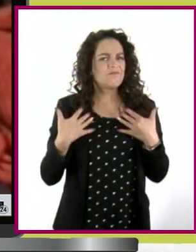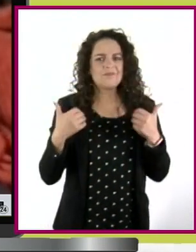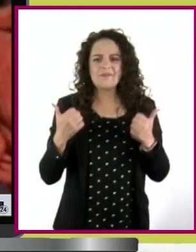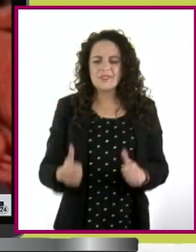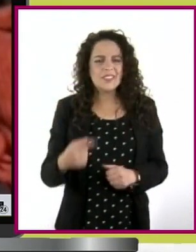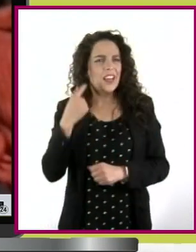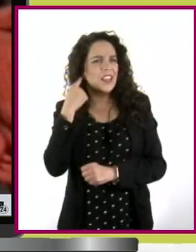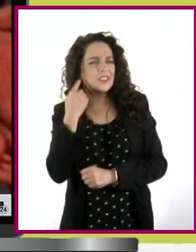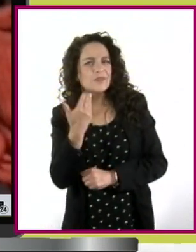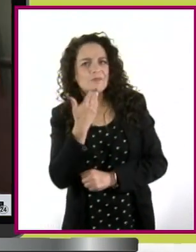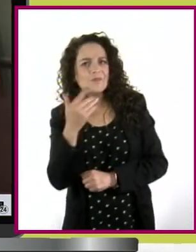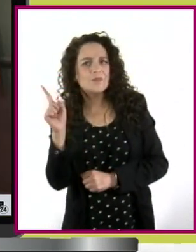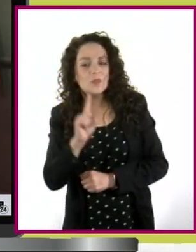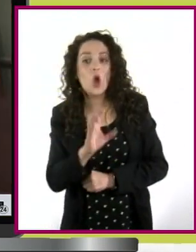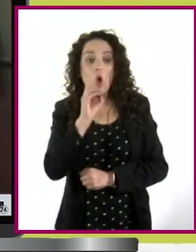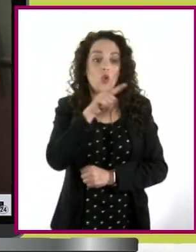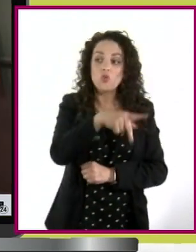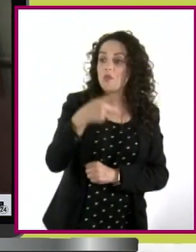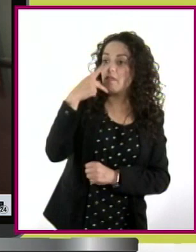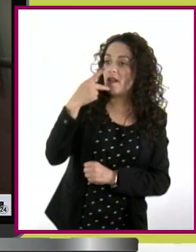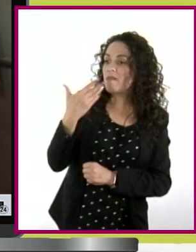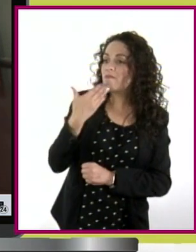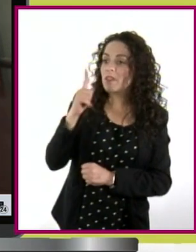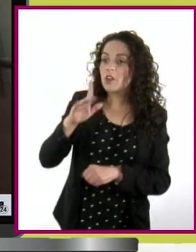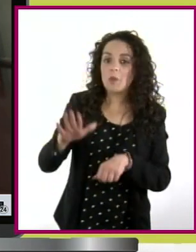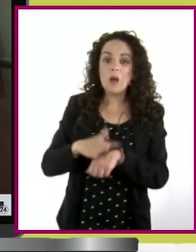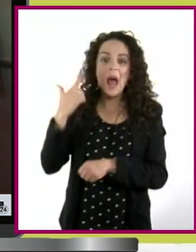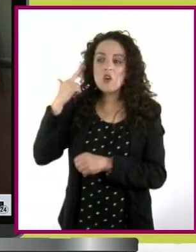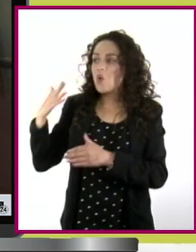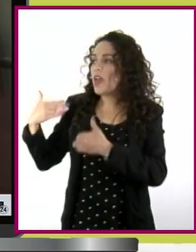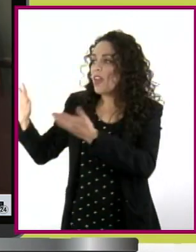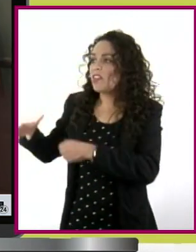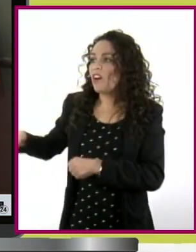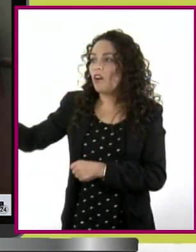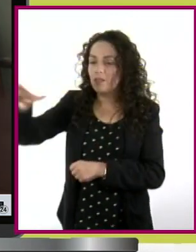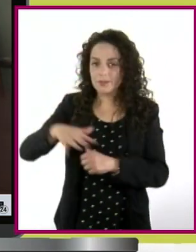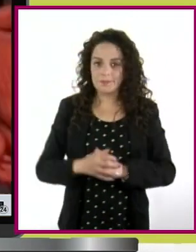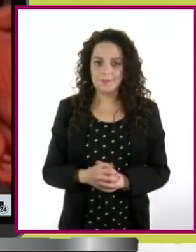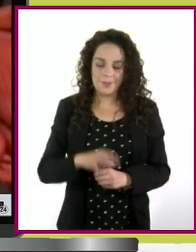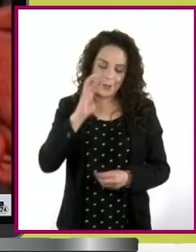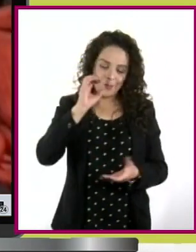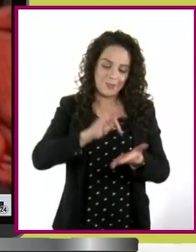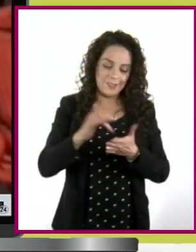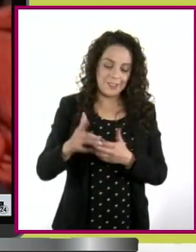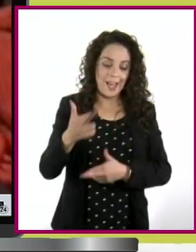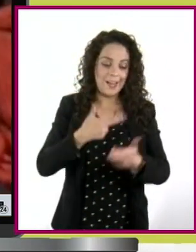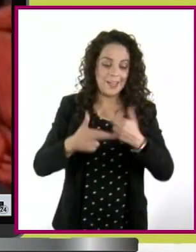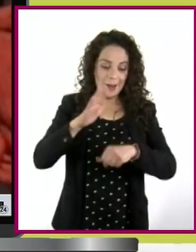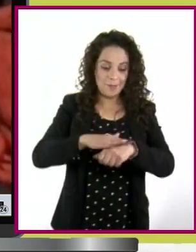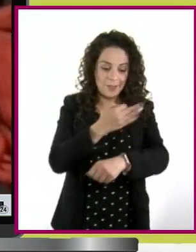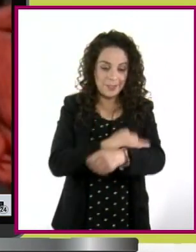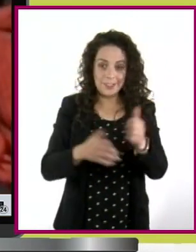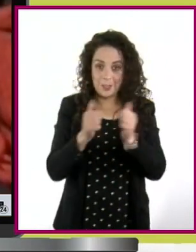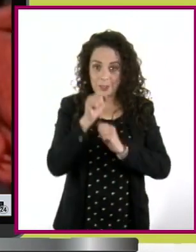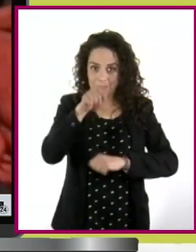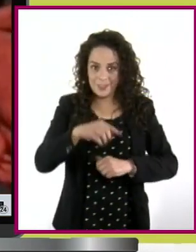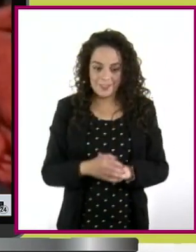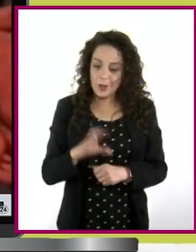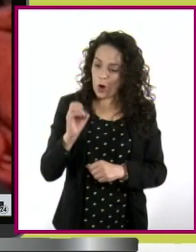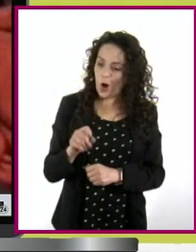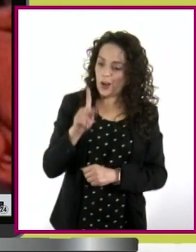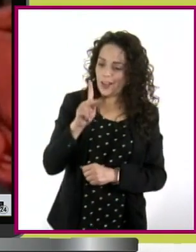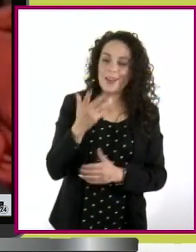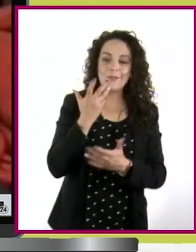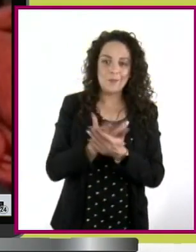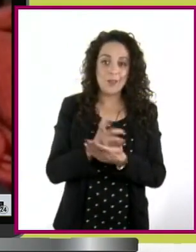emitir tu mensaje. Virginia, muchas gracias. Volvemos contigo en un momento. Ok, claro, vamos a descansar un ratito